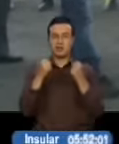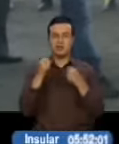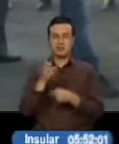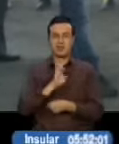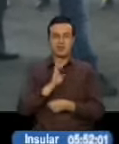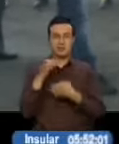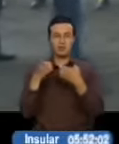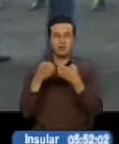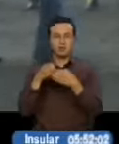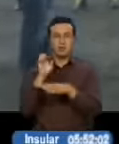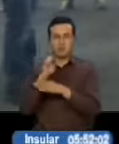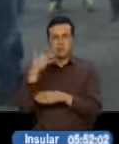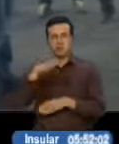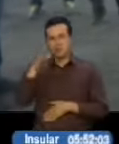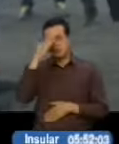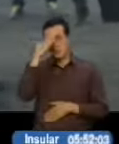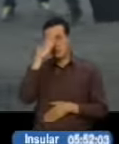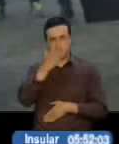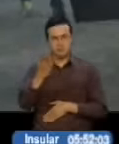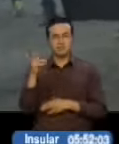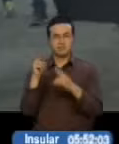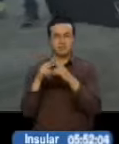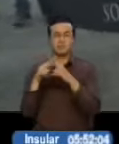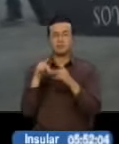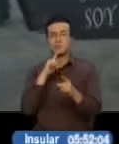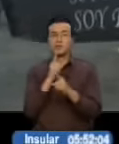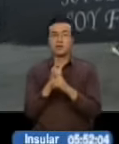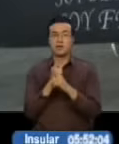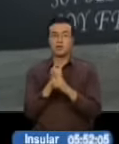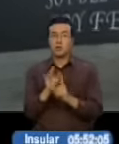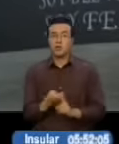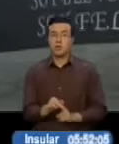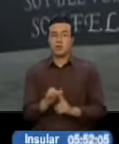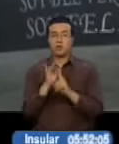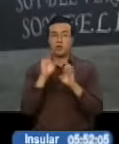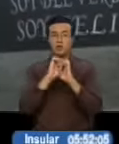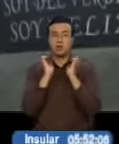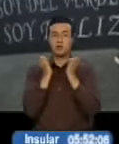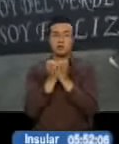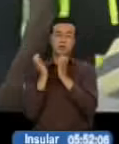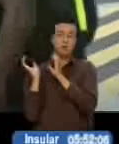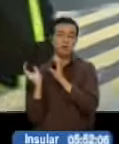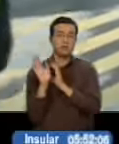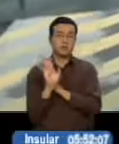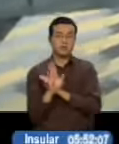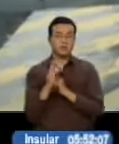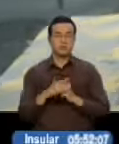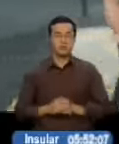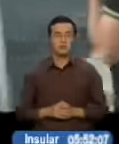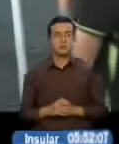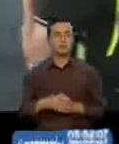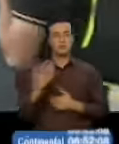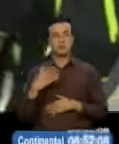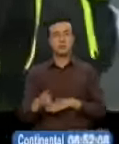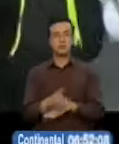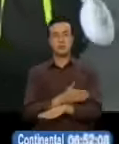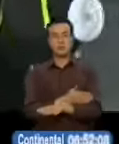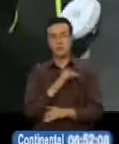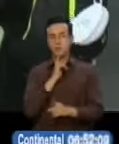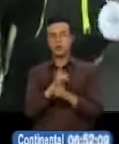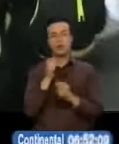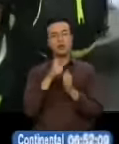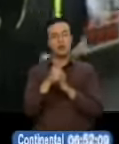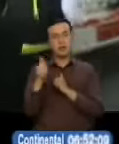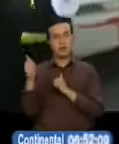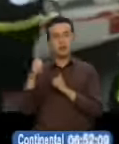como ustedes lo conocen, y que guarda una racha muy especial en el Estadio Olímpico Atahualpa. Si bien es cierto, cada partido tiene su